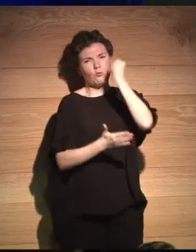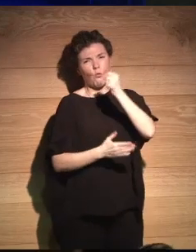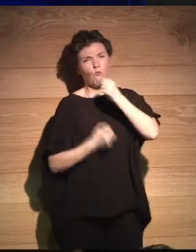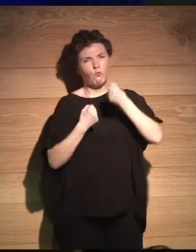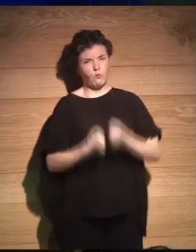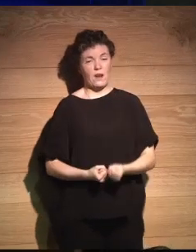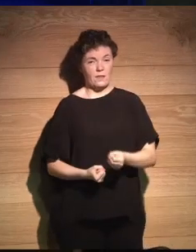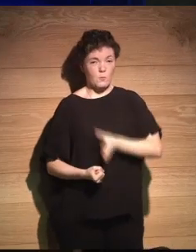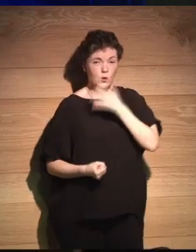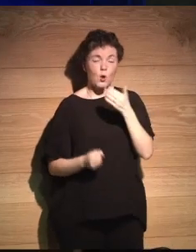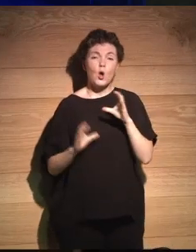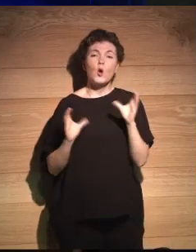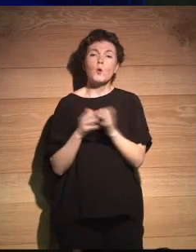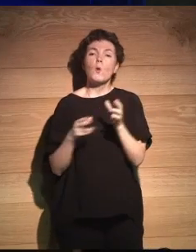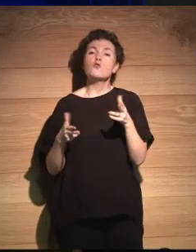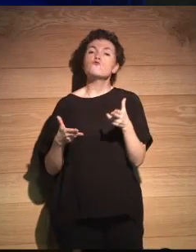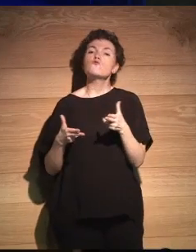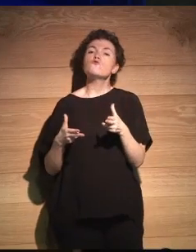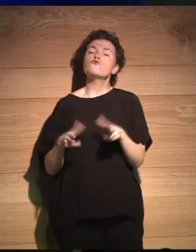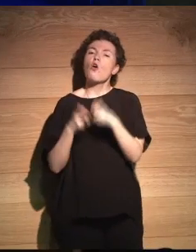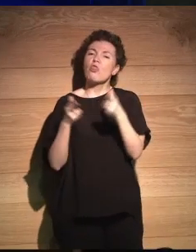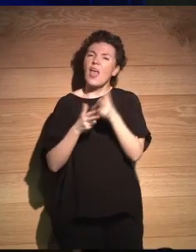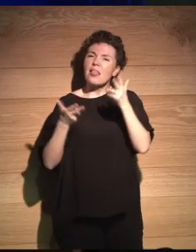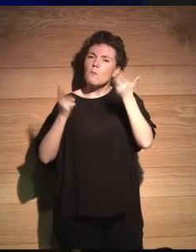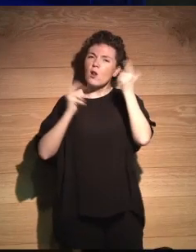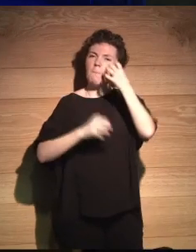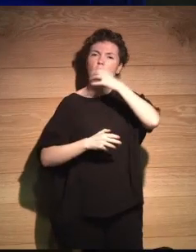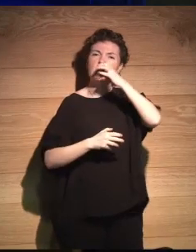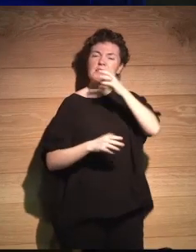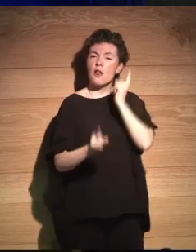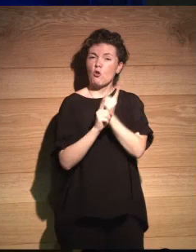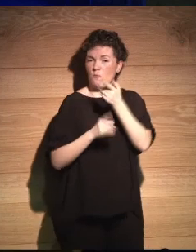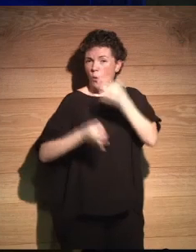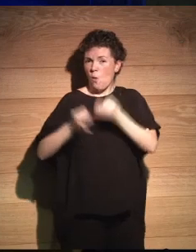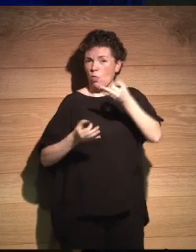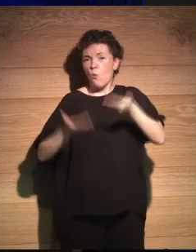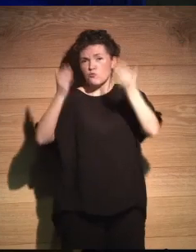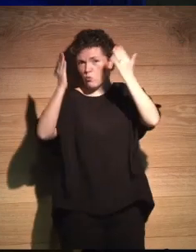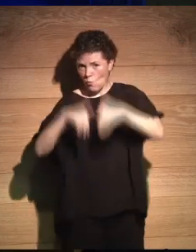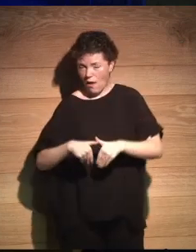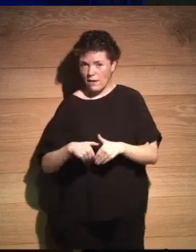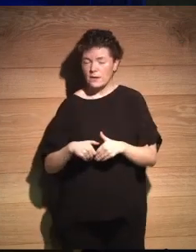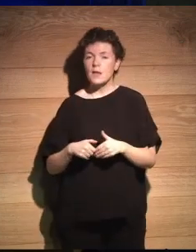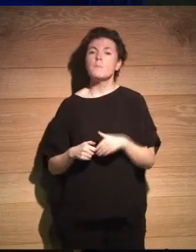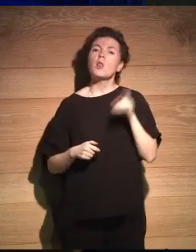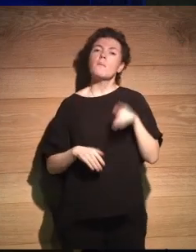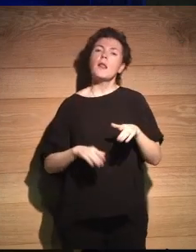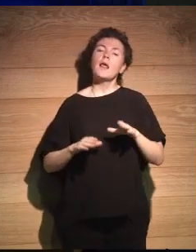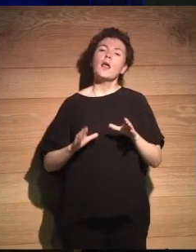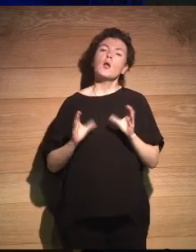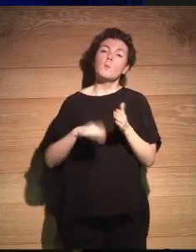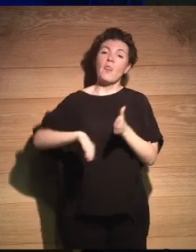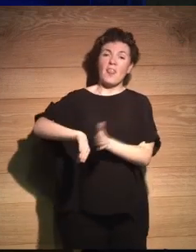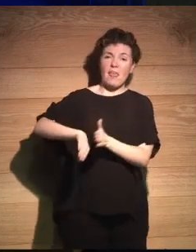Por un lado, los socialdemócratas protestaron contra este juicio injusto. Por otro lado, los de la derecha,